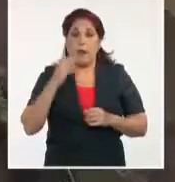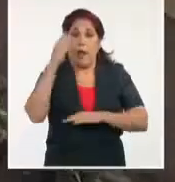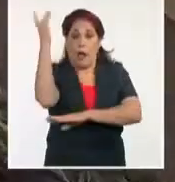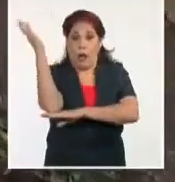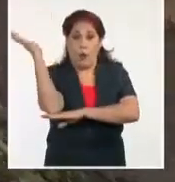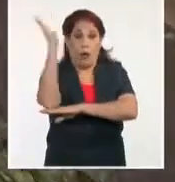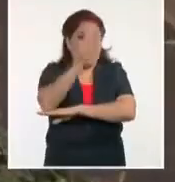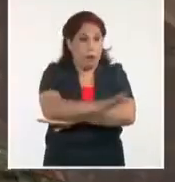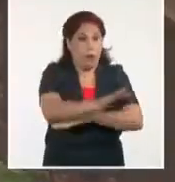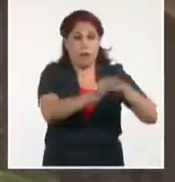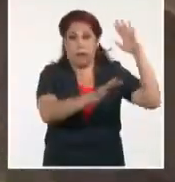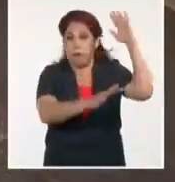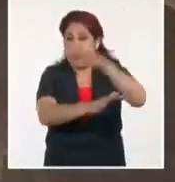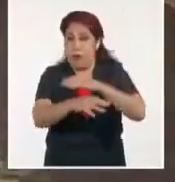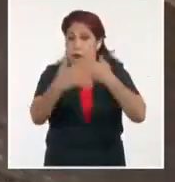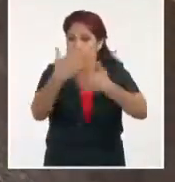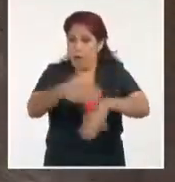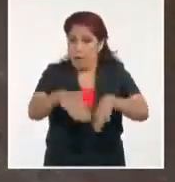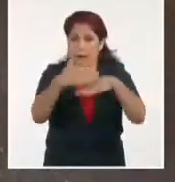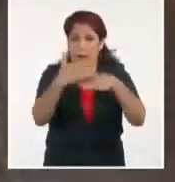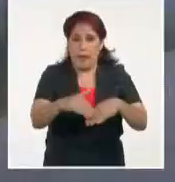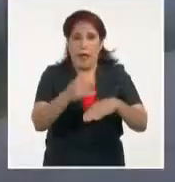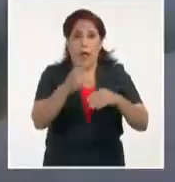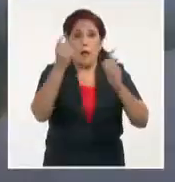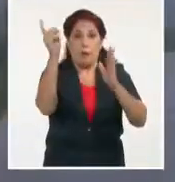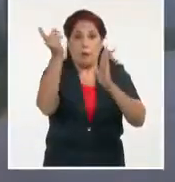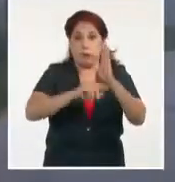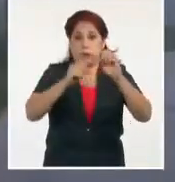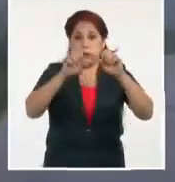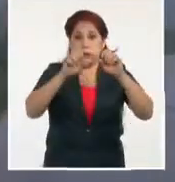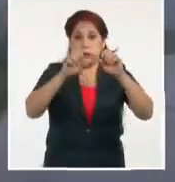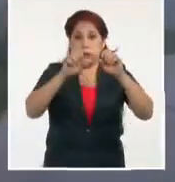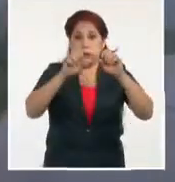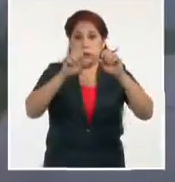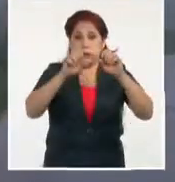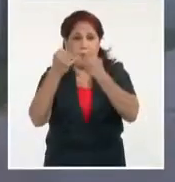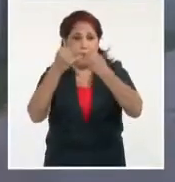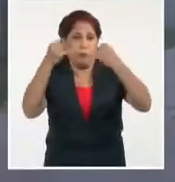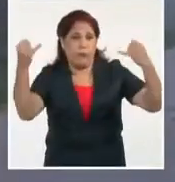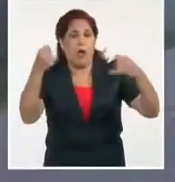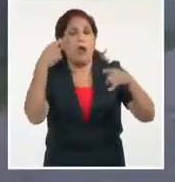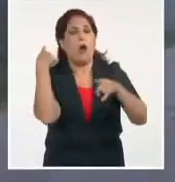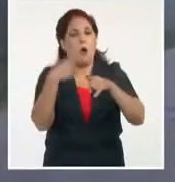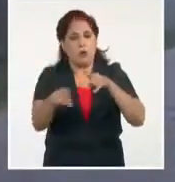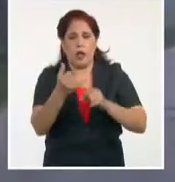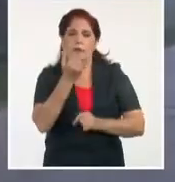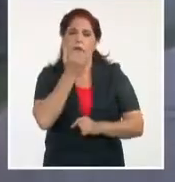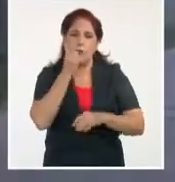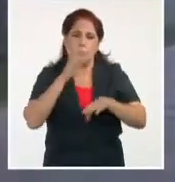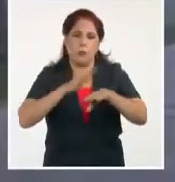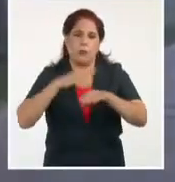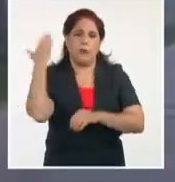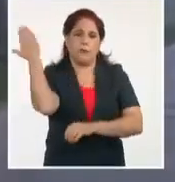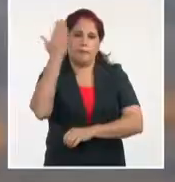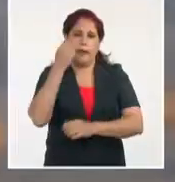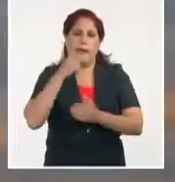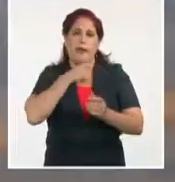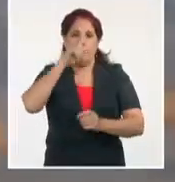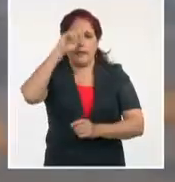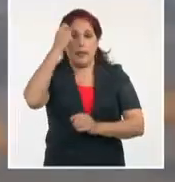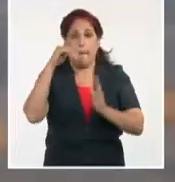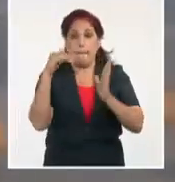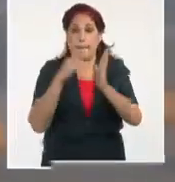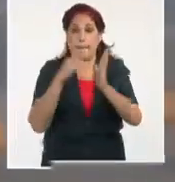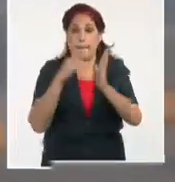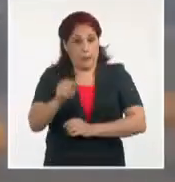en la carretera y ligeros daños en el tendido eléctrico constituyen otras de las provocadas por Elsa. Más de 1,000 personas de